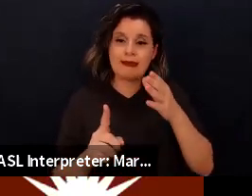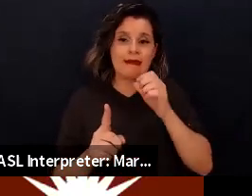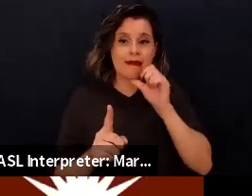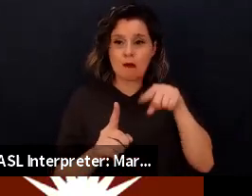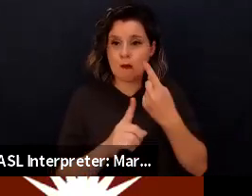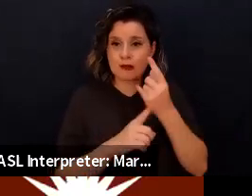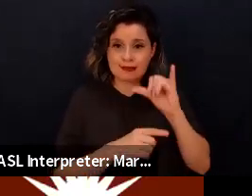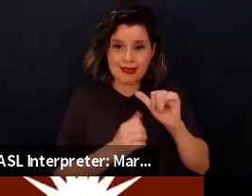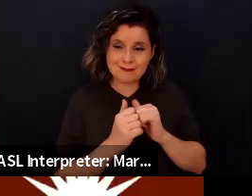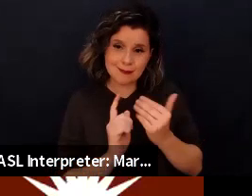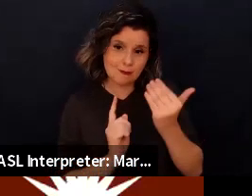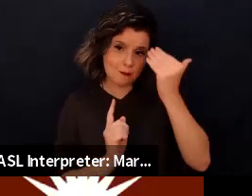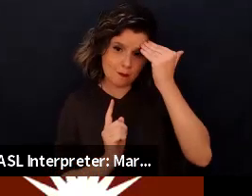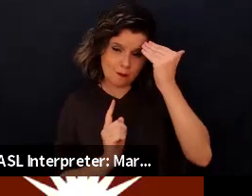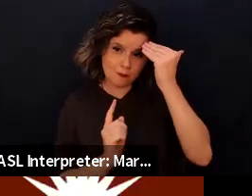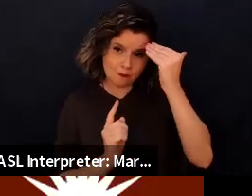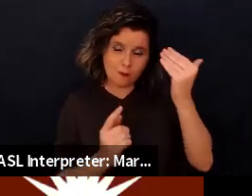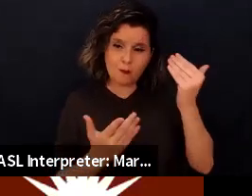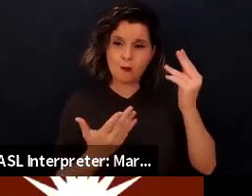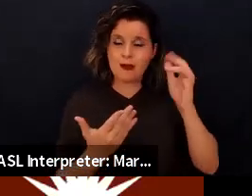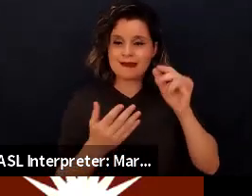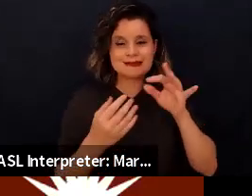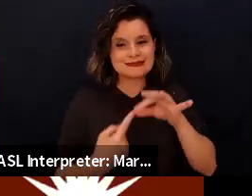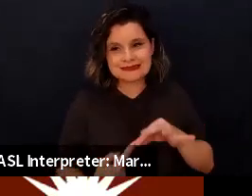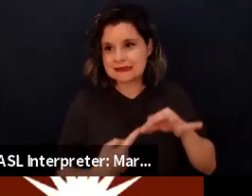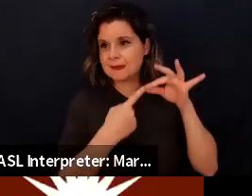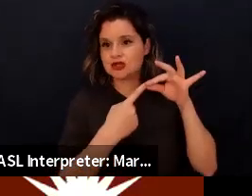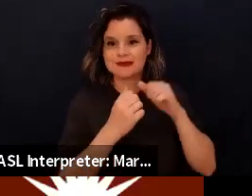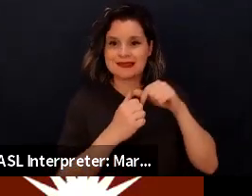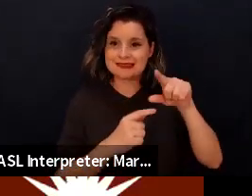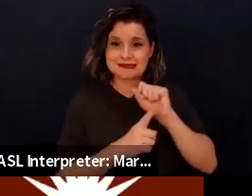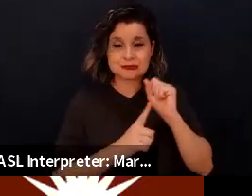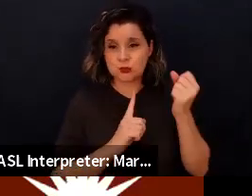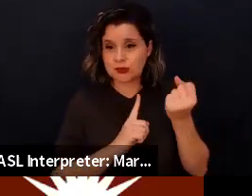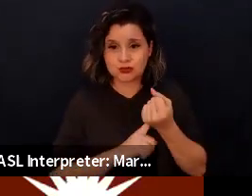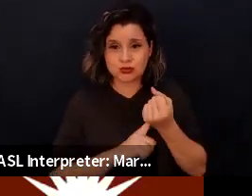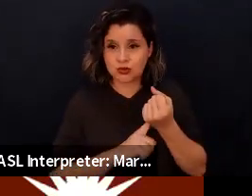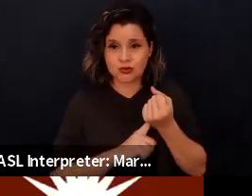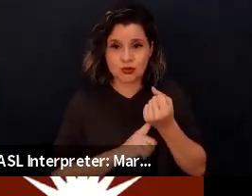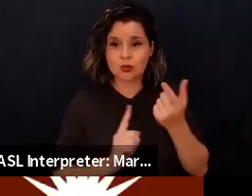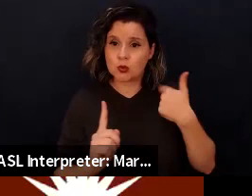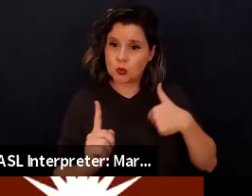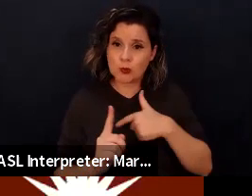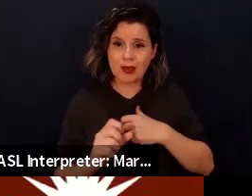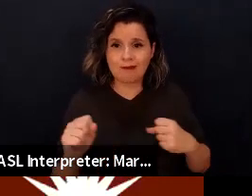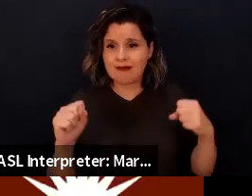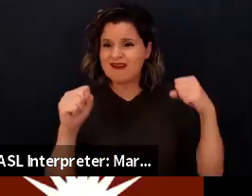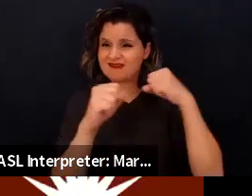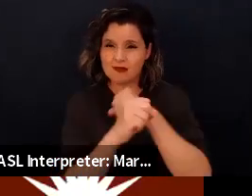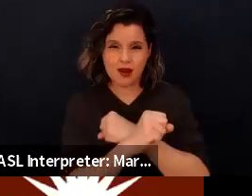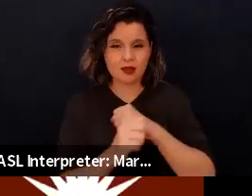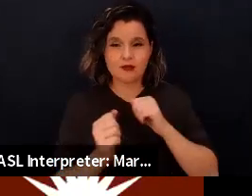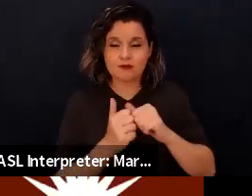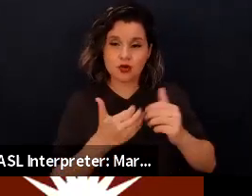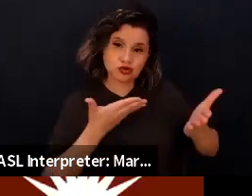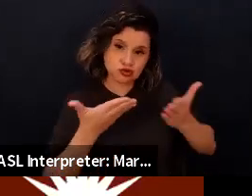como conocimiento también, especialmente en esta situación, estamos peleando para que un